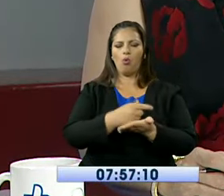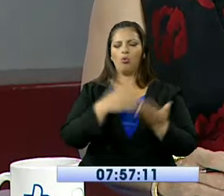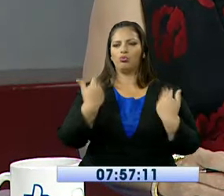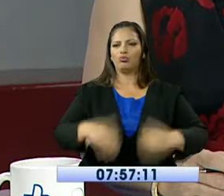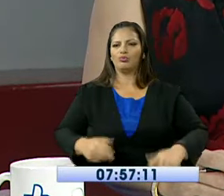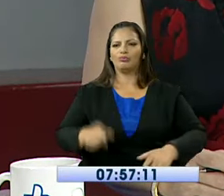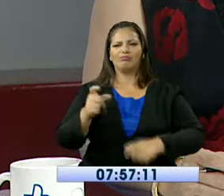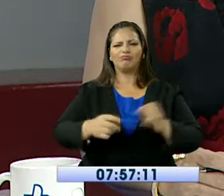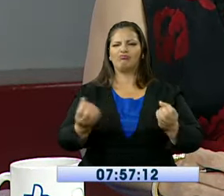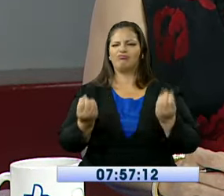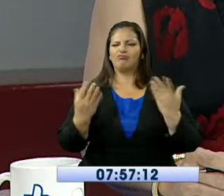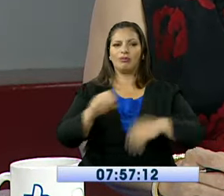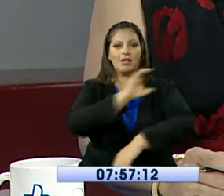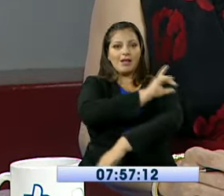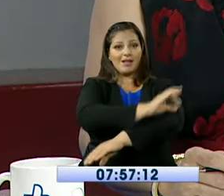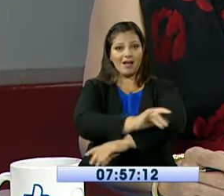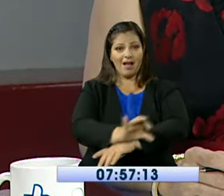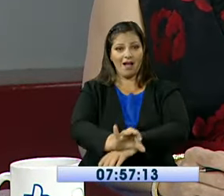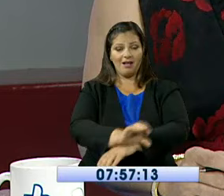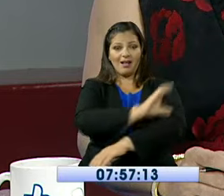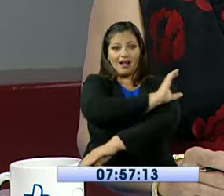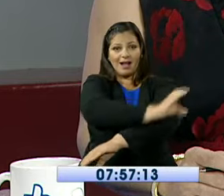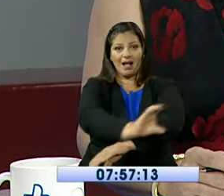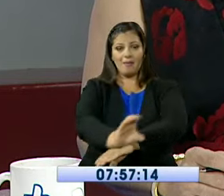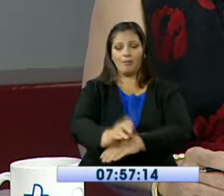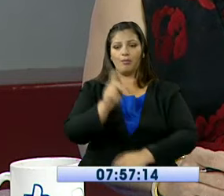cultura montubia de varias partes del país.